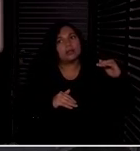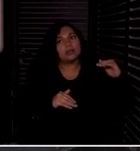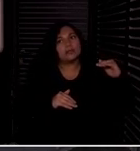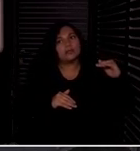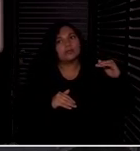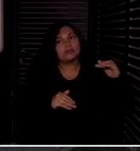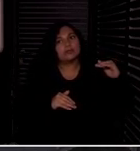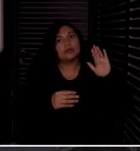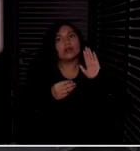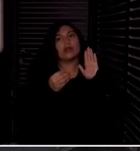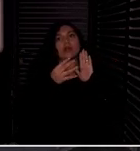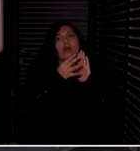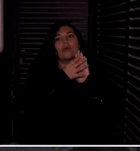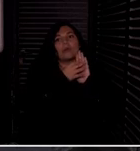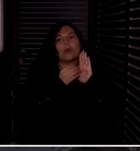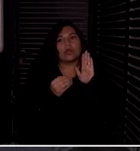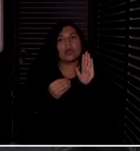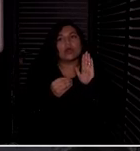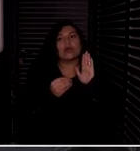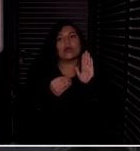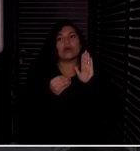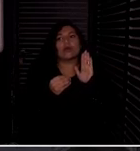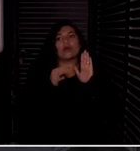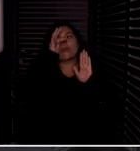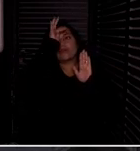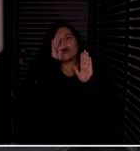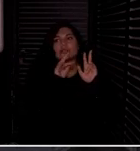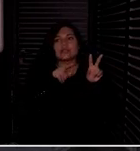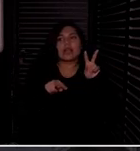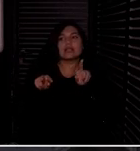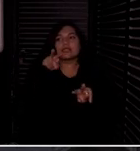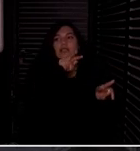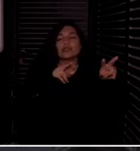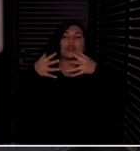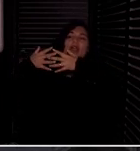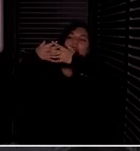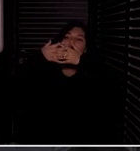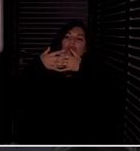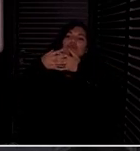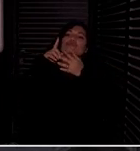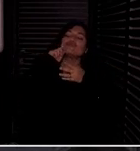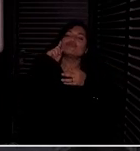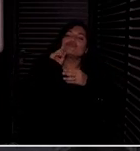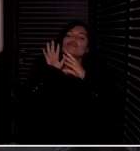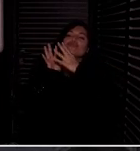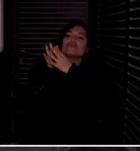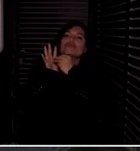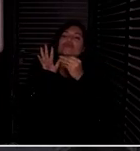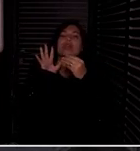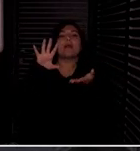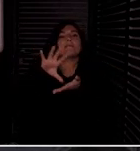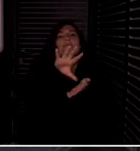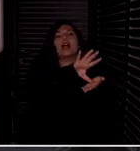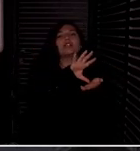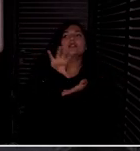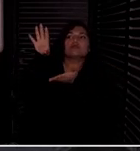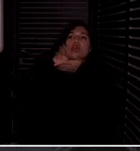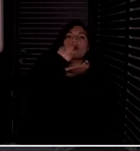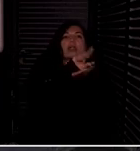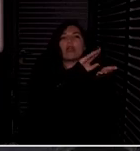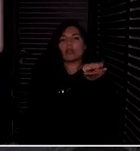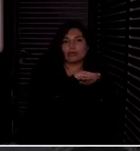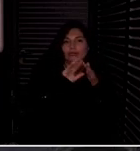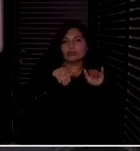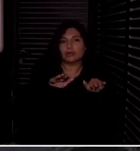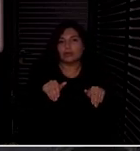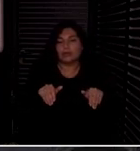el modelo Box de industrialización que estableció como patrón Estados Unidos y que hemos replicado todos los países. El mismo modelo, no ha variado. Y eso es lo que